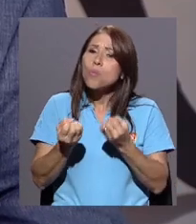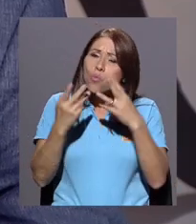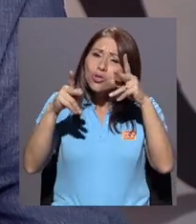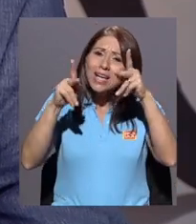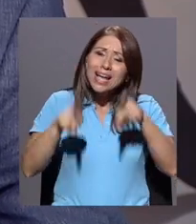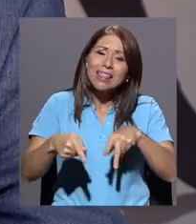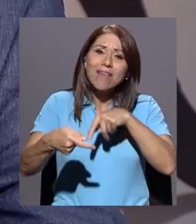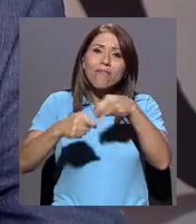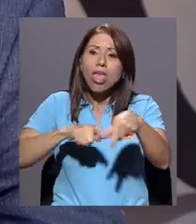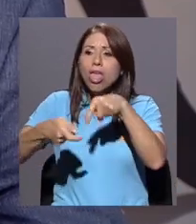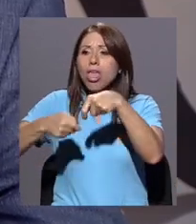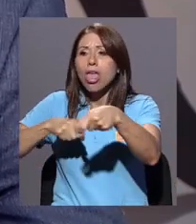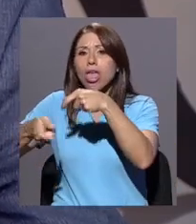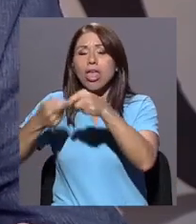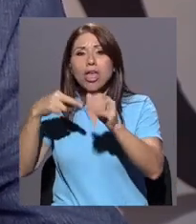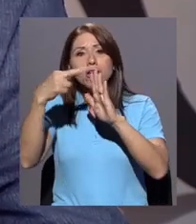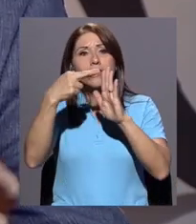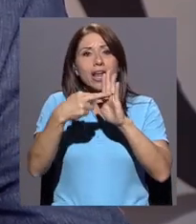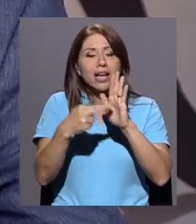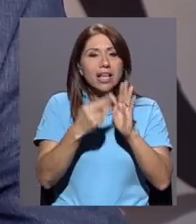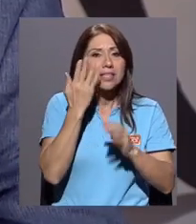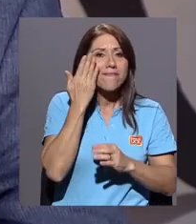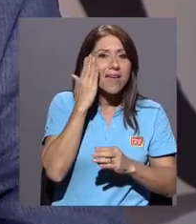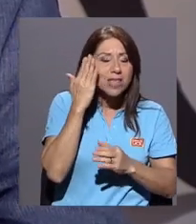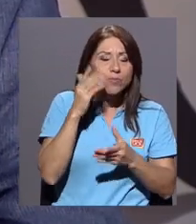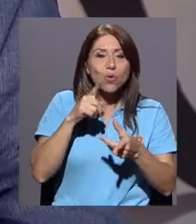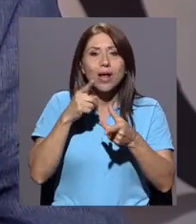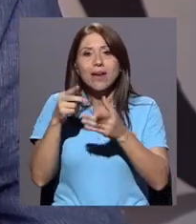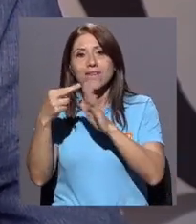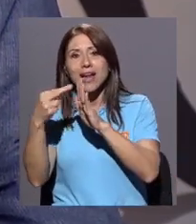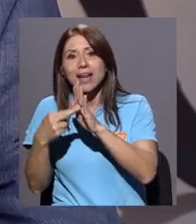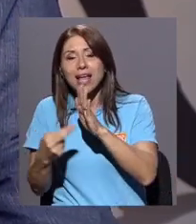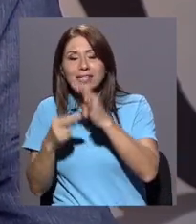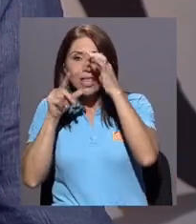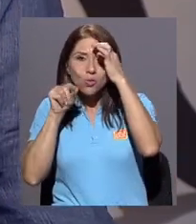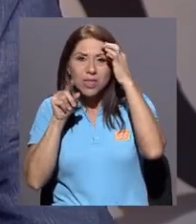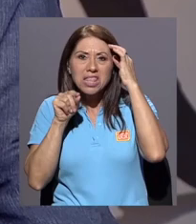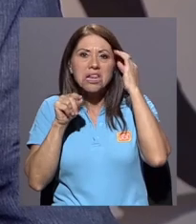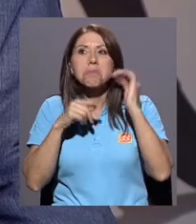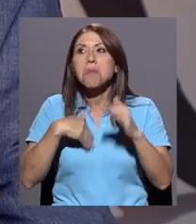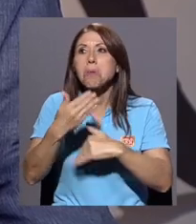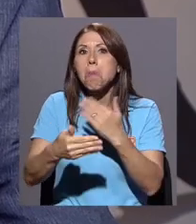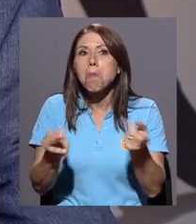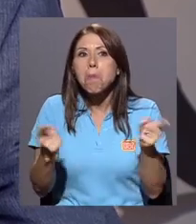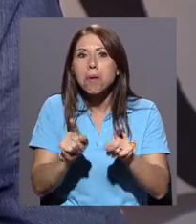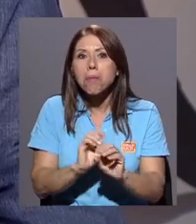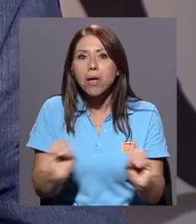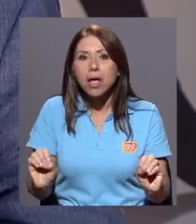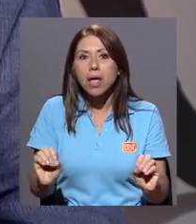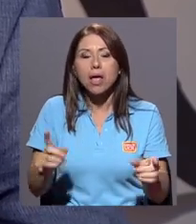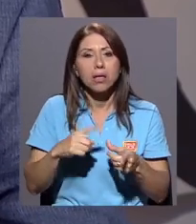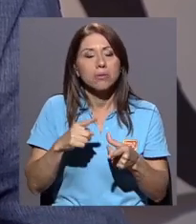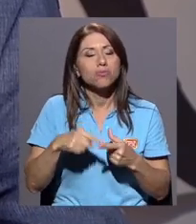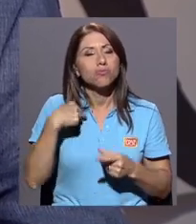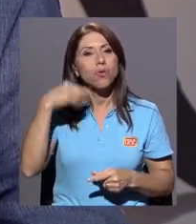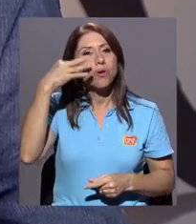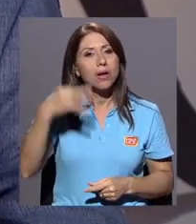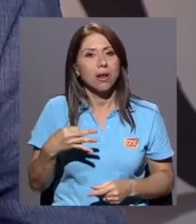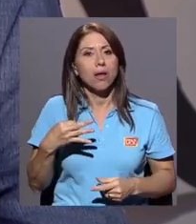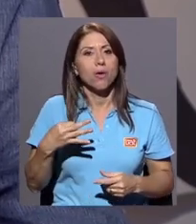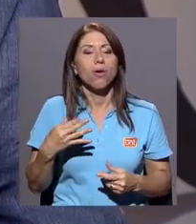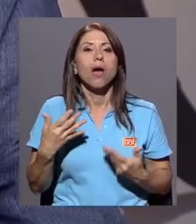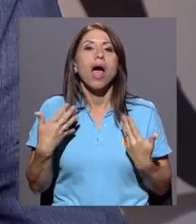sistemáticamente estas reglas que tiene Twitter o que tiene Facebook y sin mayores consecuencias. Entonces, creo